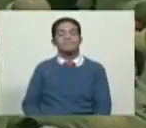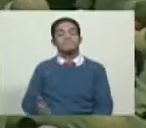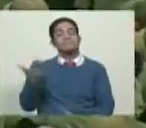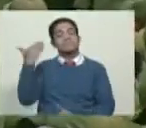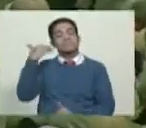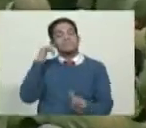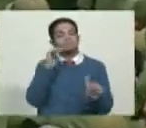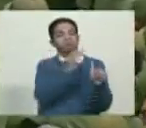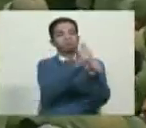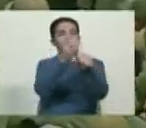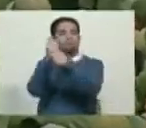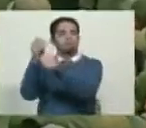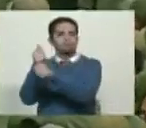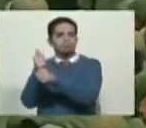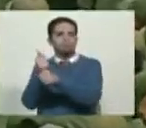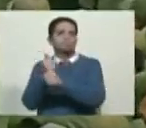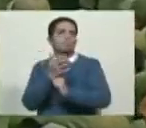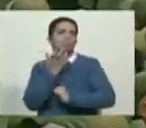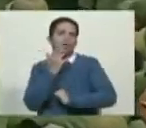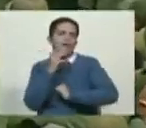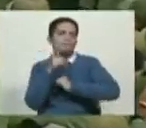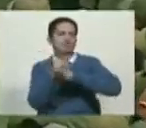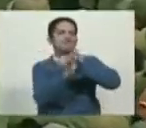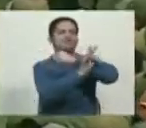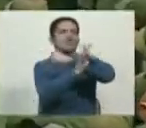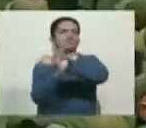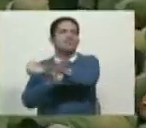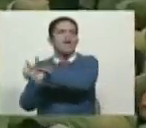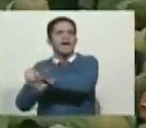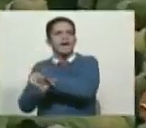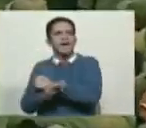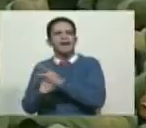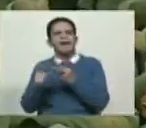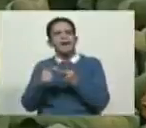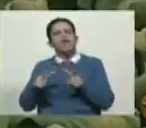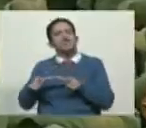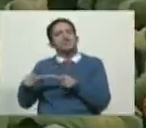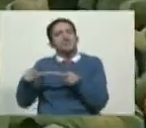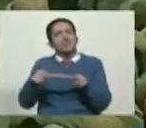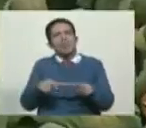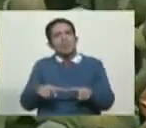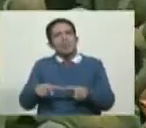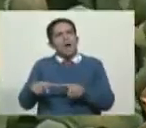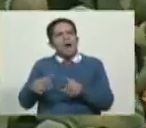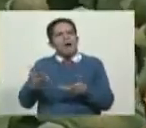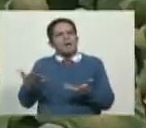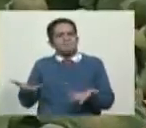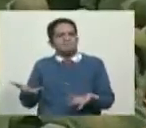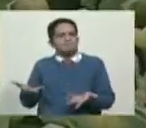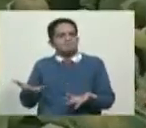áreas transfronterizas de interés y de influencia, espacios a través de los cuales,